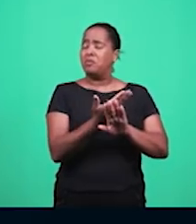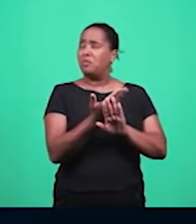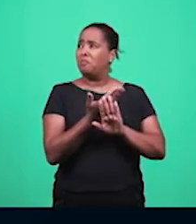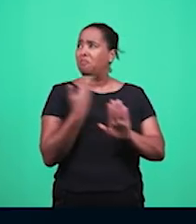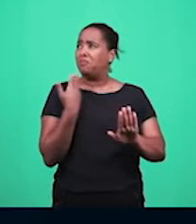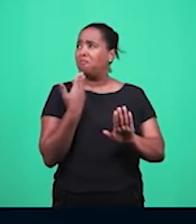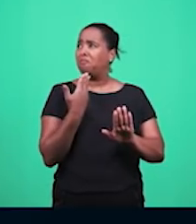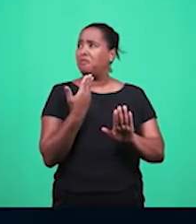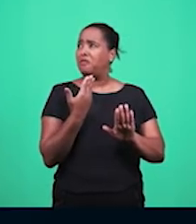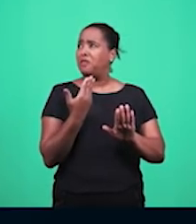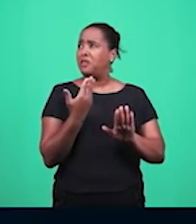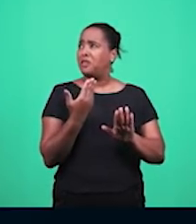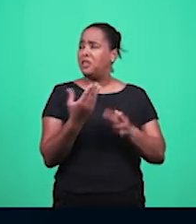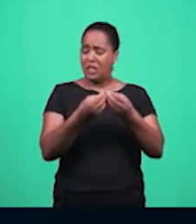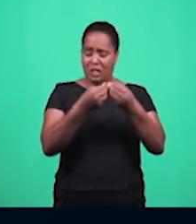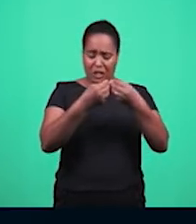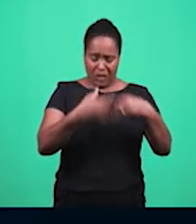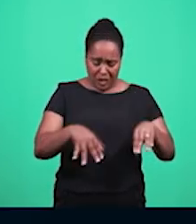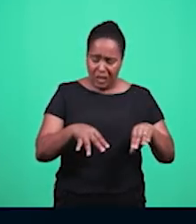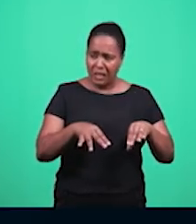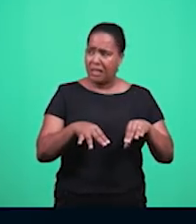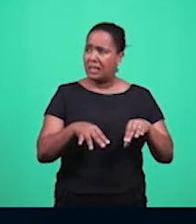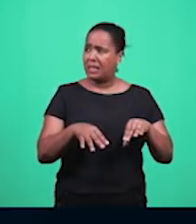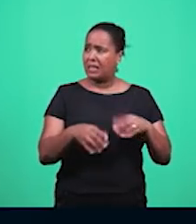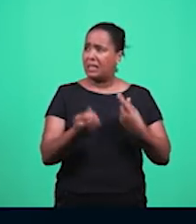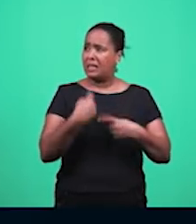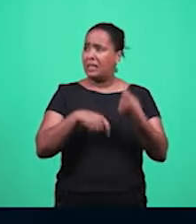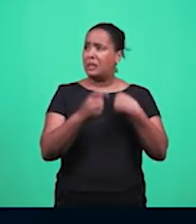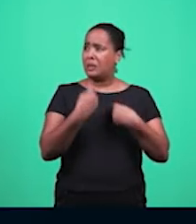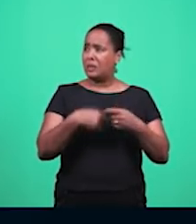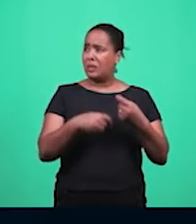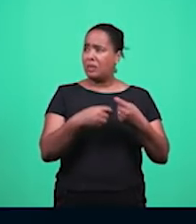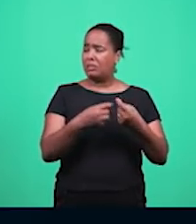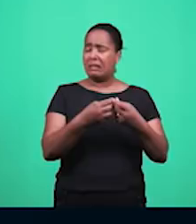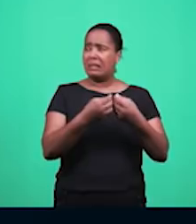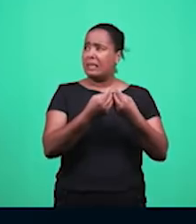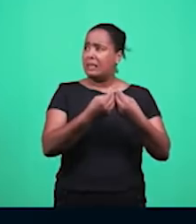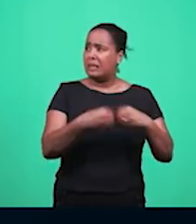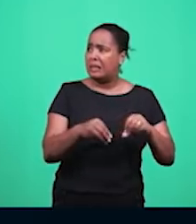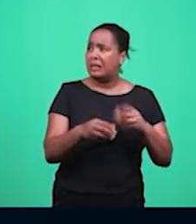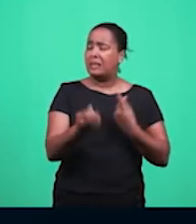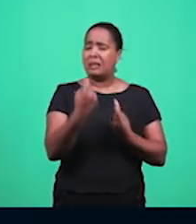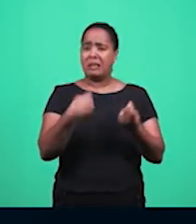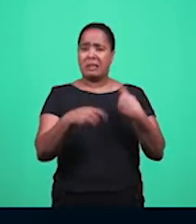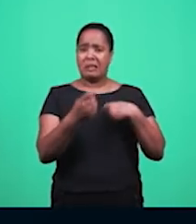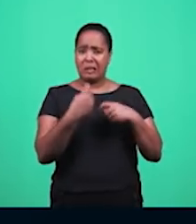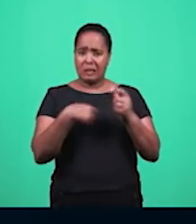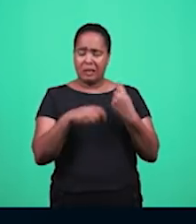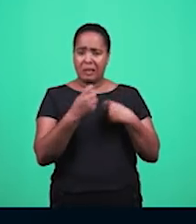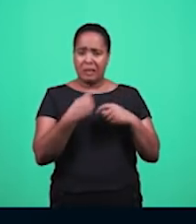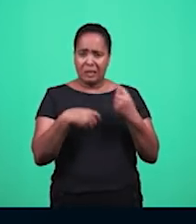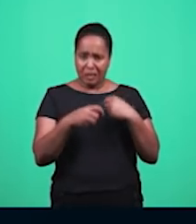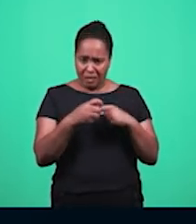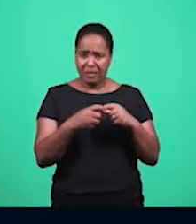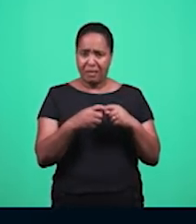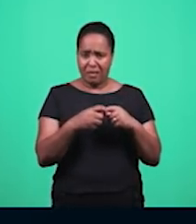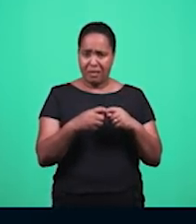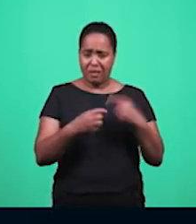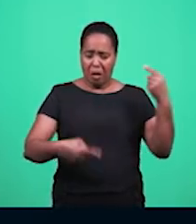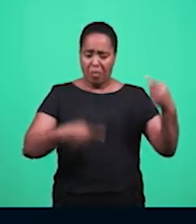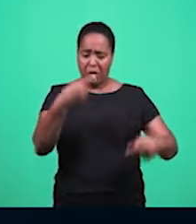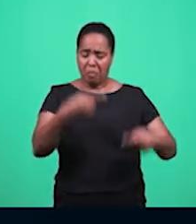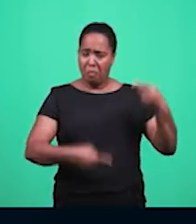económica de crisis social señor de crisis política que el señor ópera una gran bendición en nuestra nación